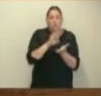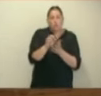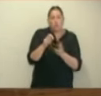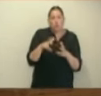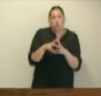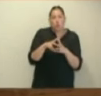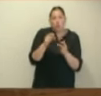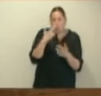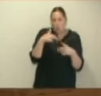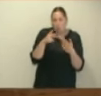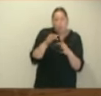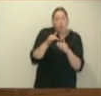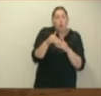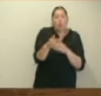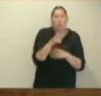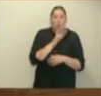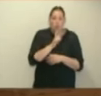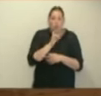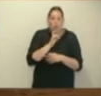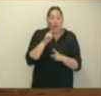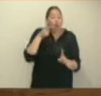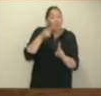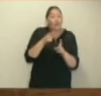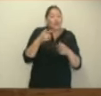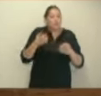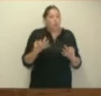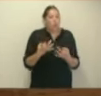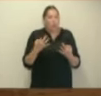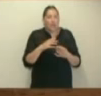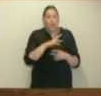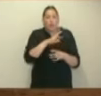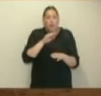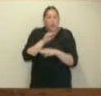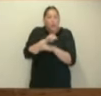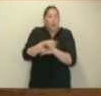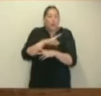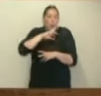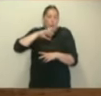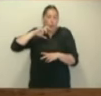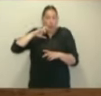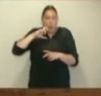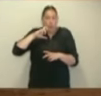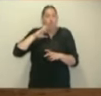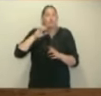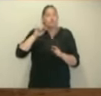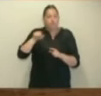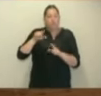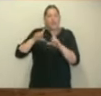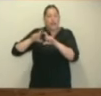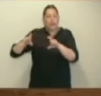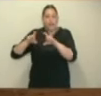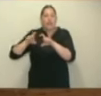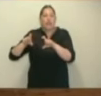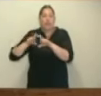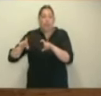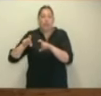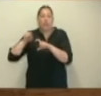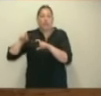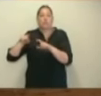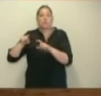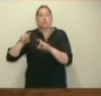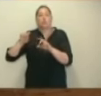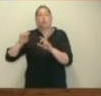que precisamente trata de preservar de la normativa general en materia de contratación pública a estas entidades de iniciativa